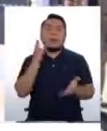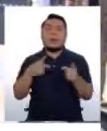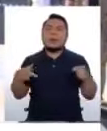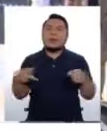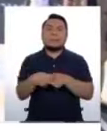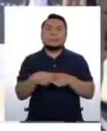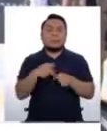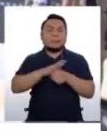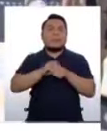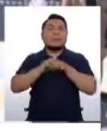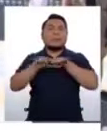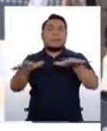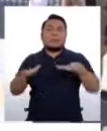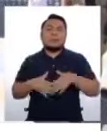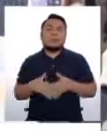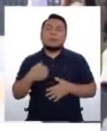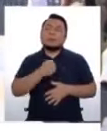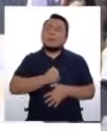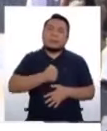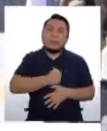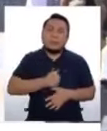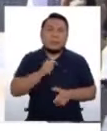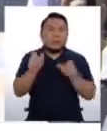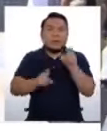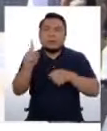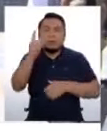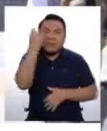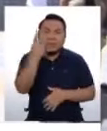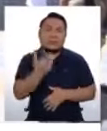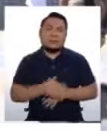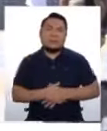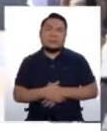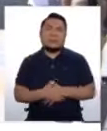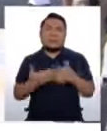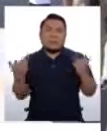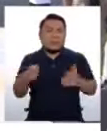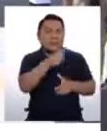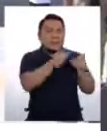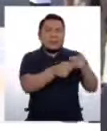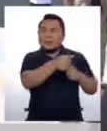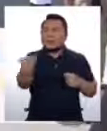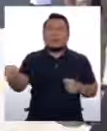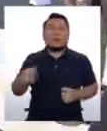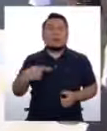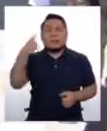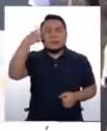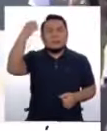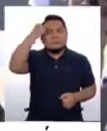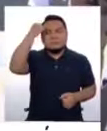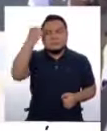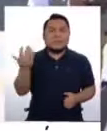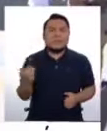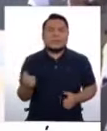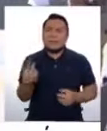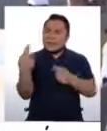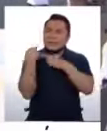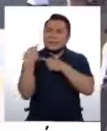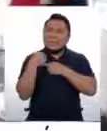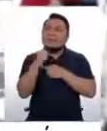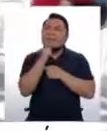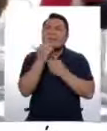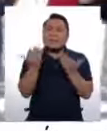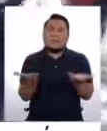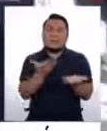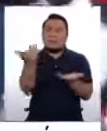de contagio. Lamentablemente, hay gente que no entiende. Y esta gente que ustedes ven acá, irresponsablemente, sigue saliendo a la